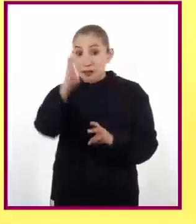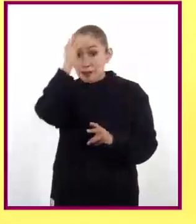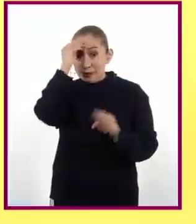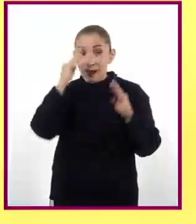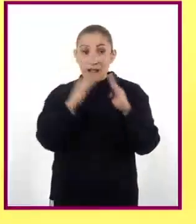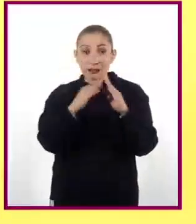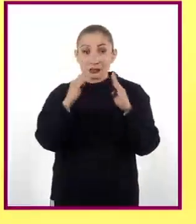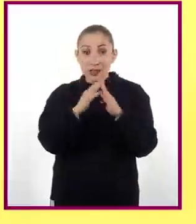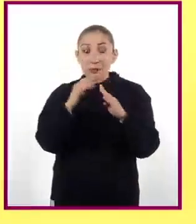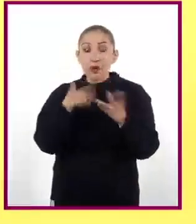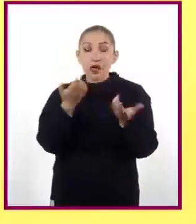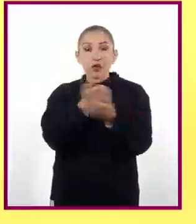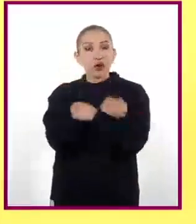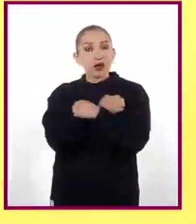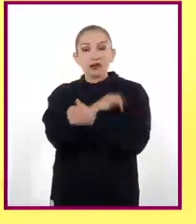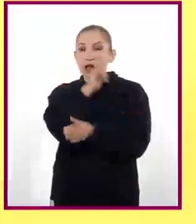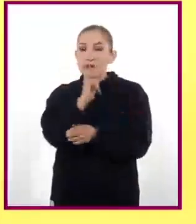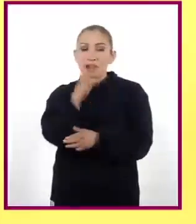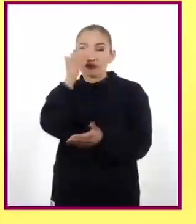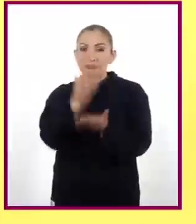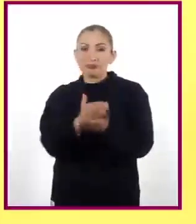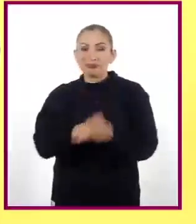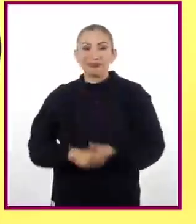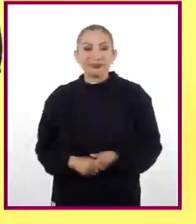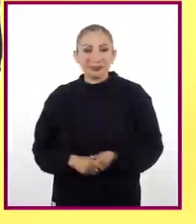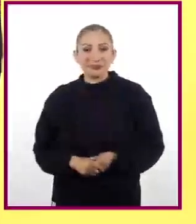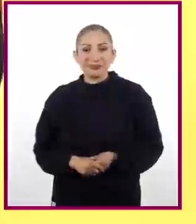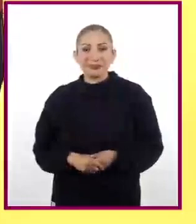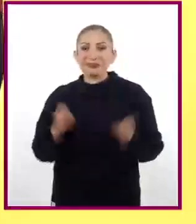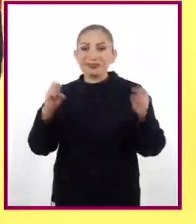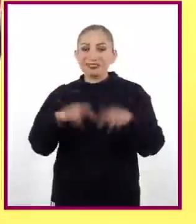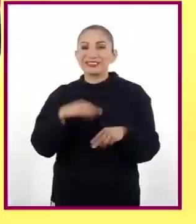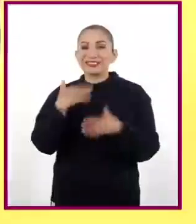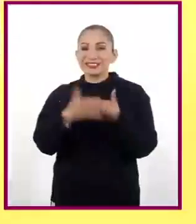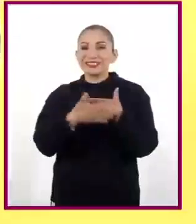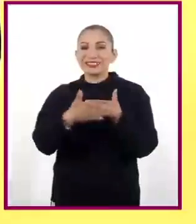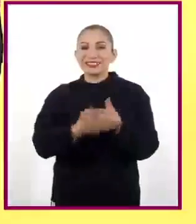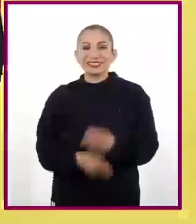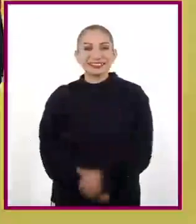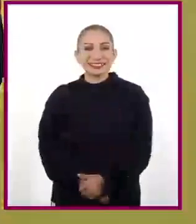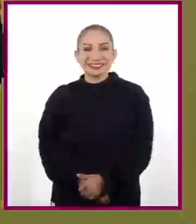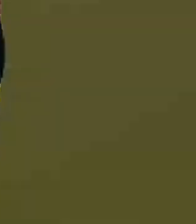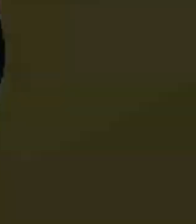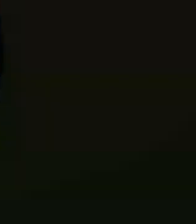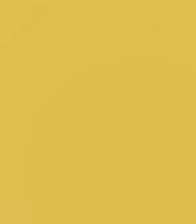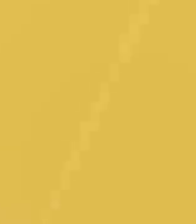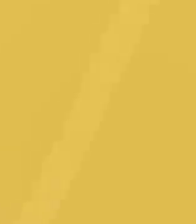Aprende en Casa, porque la educación nunca se detiene. ¡Hasta la próxima!